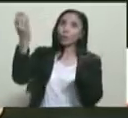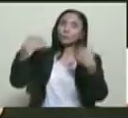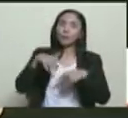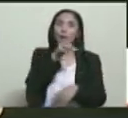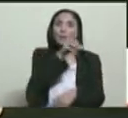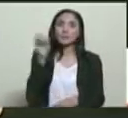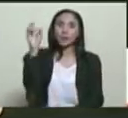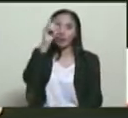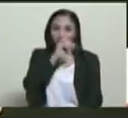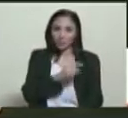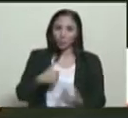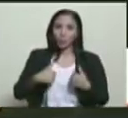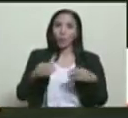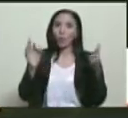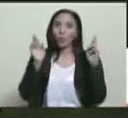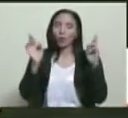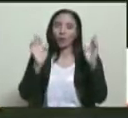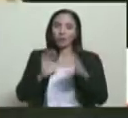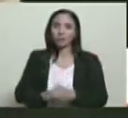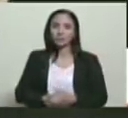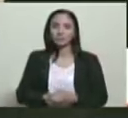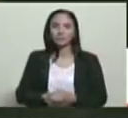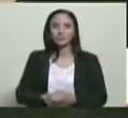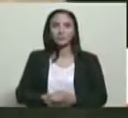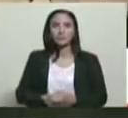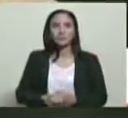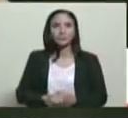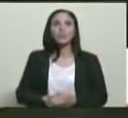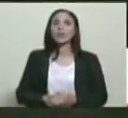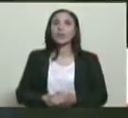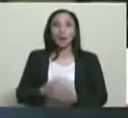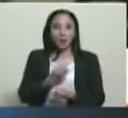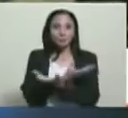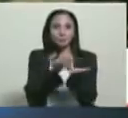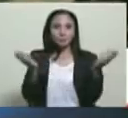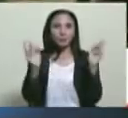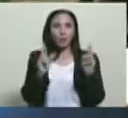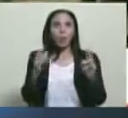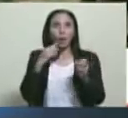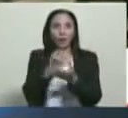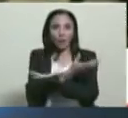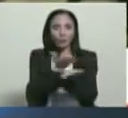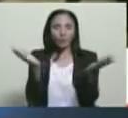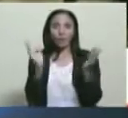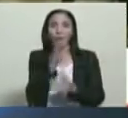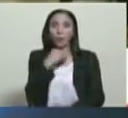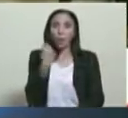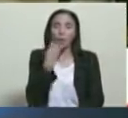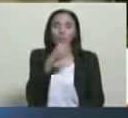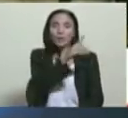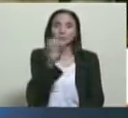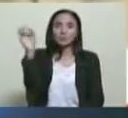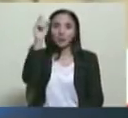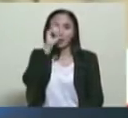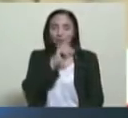100 años. O más, podamos vivir todos 100 años, esta nueva generación que se